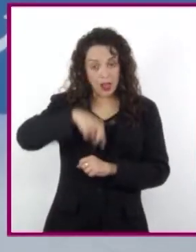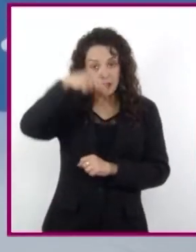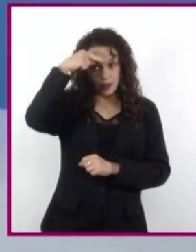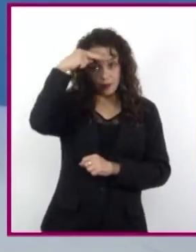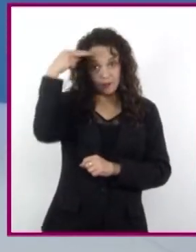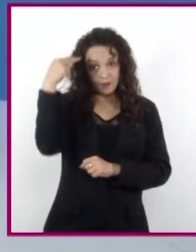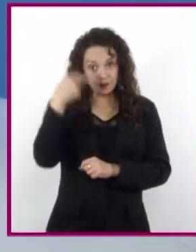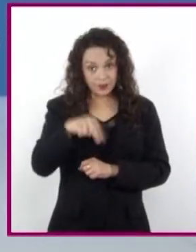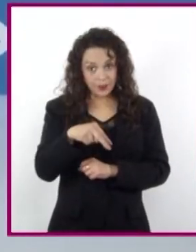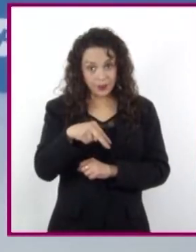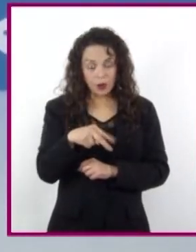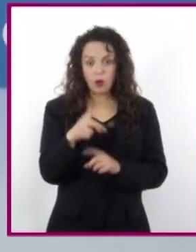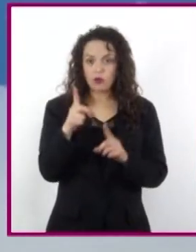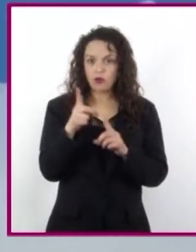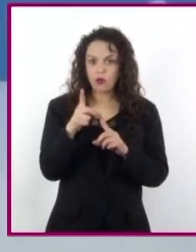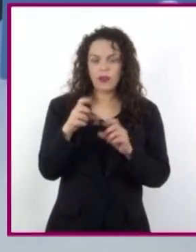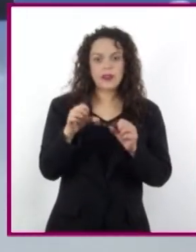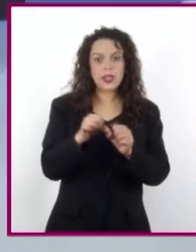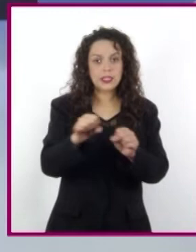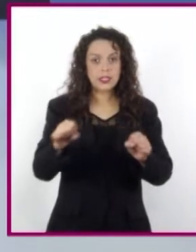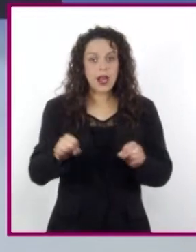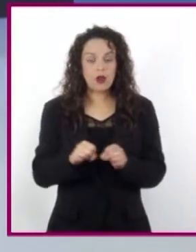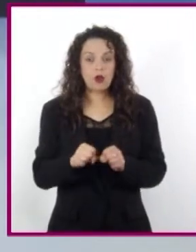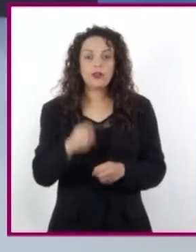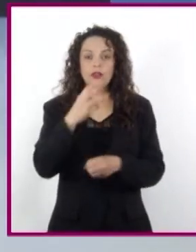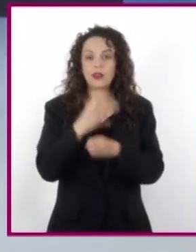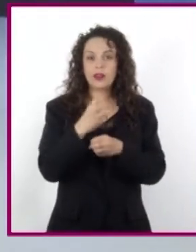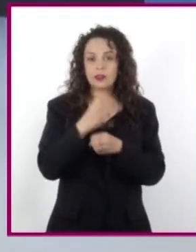en específico en un salón de tercer grado,